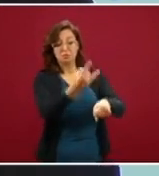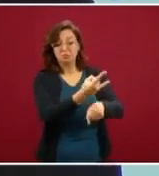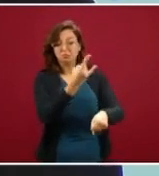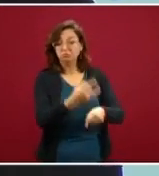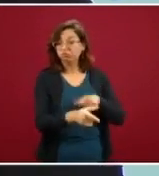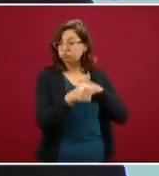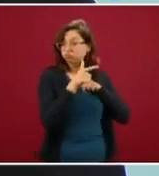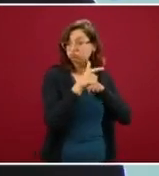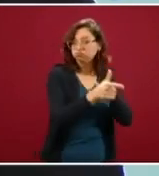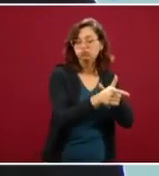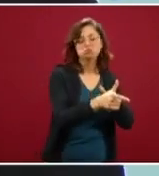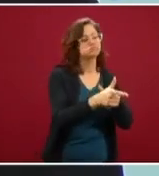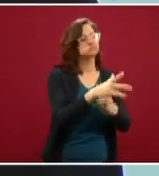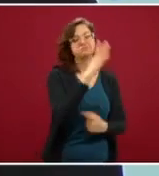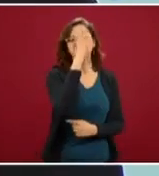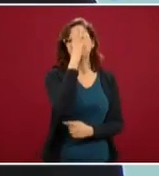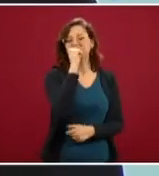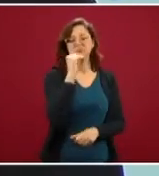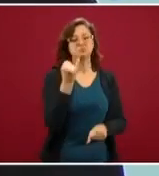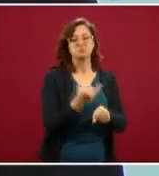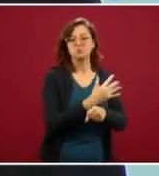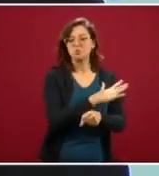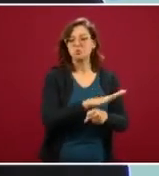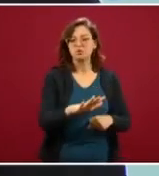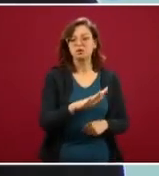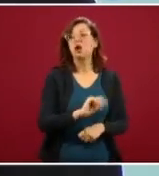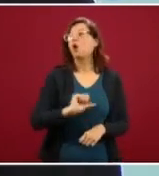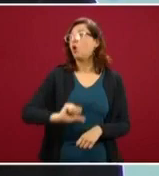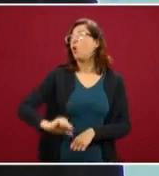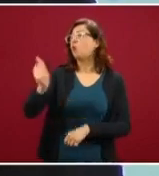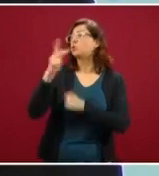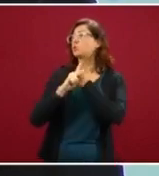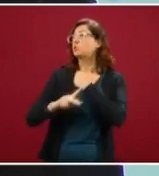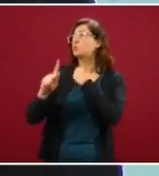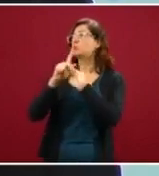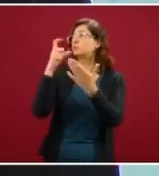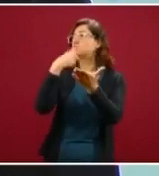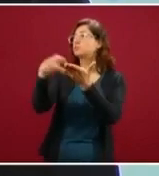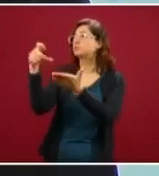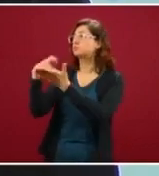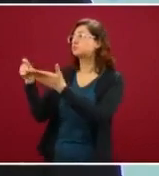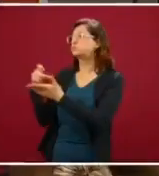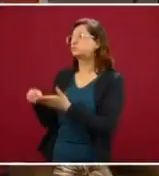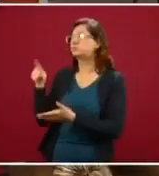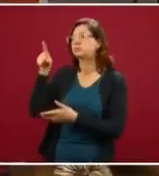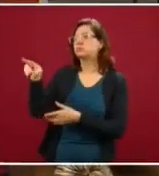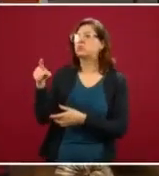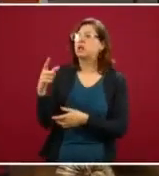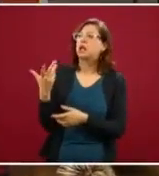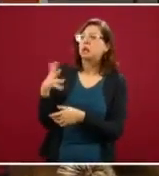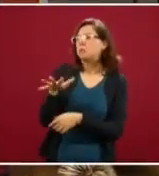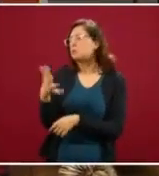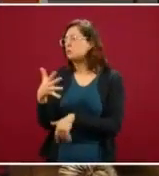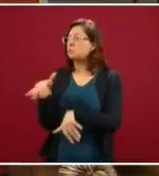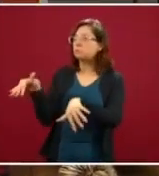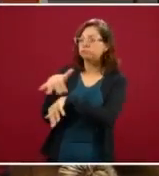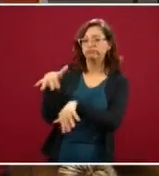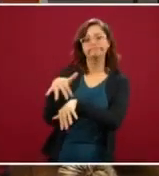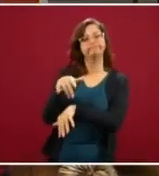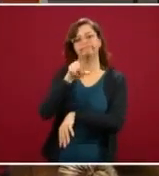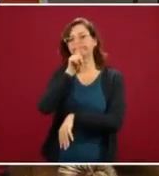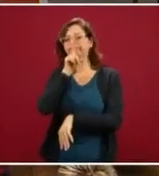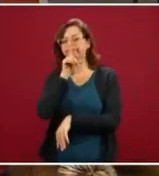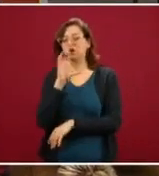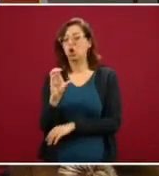los medicamentos que se adquieren fuera del país son sujetos a una verificación sanitaria que